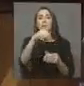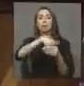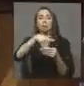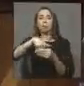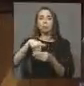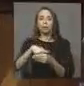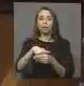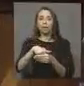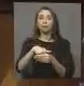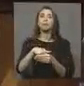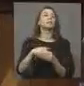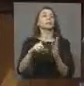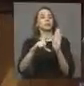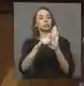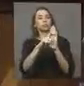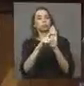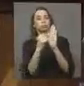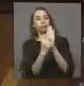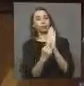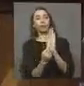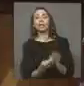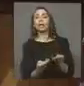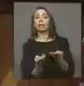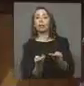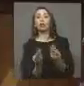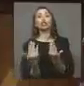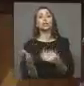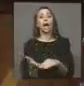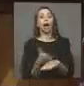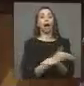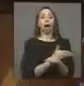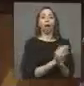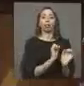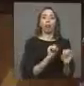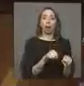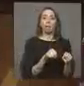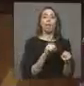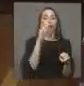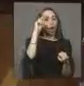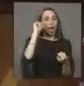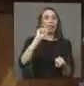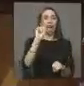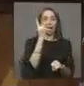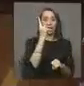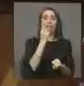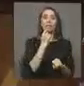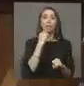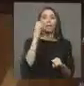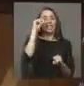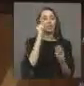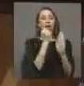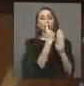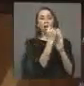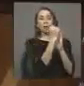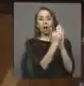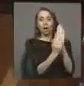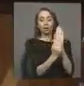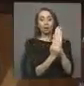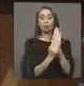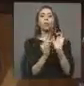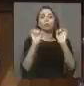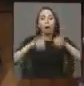simple particular y que el texto que se propone fue aprobado tanto en general como en particular por tratarse de un artículo